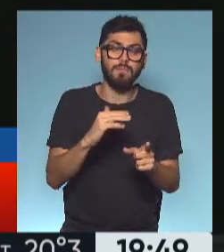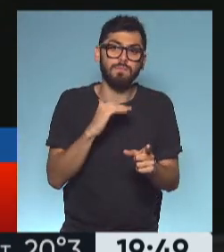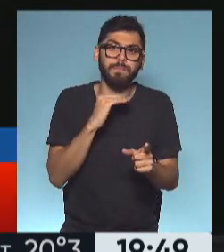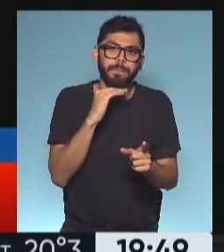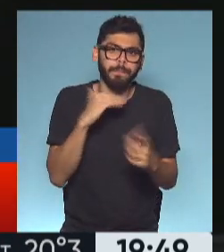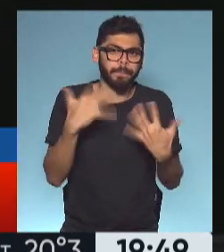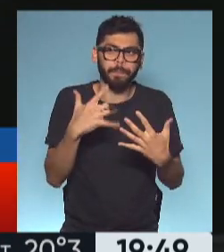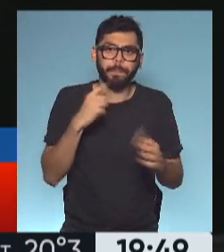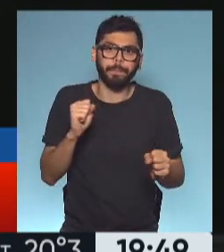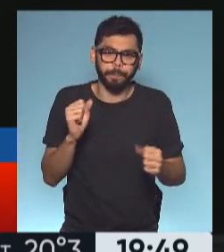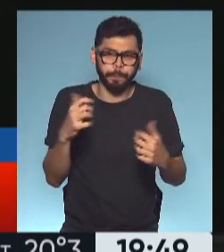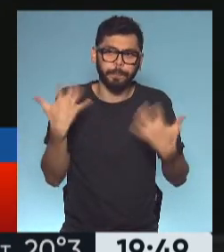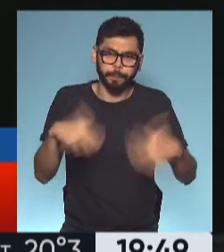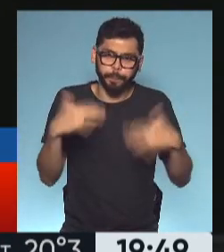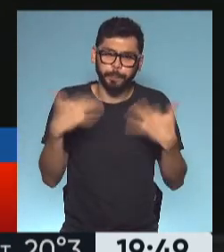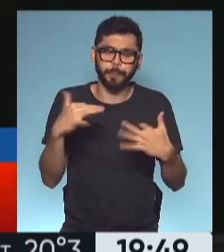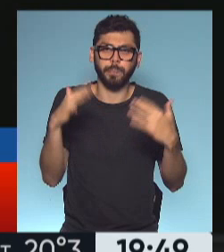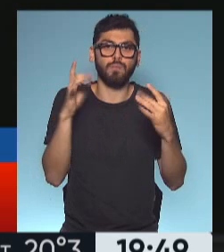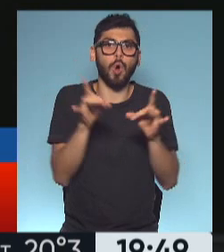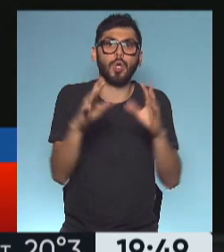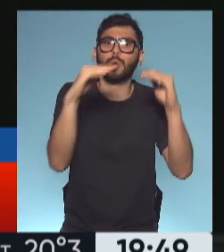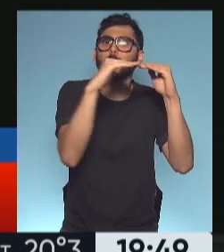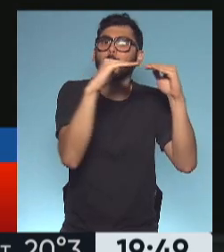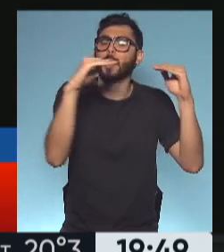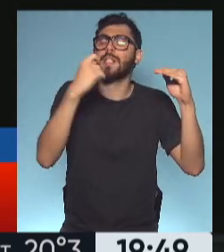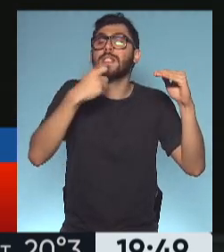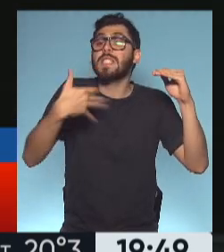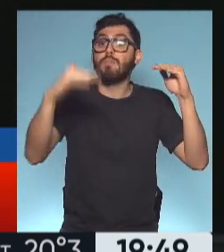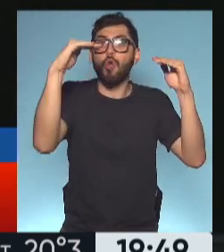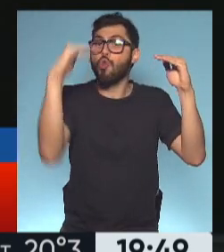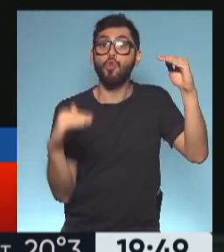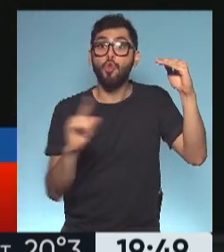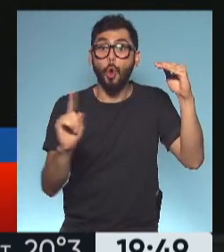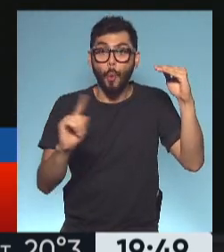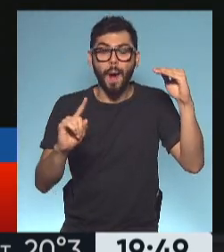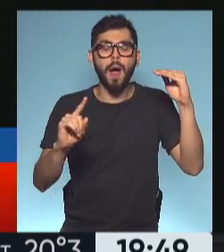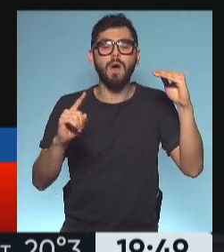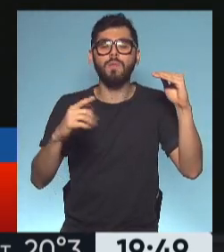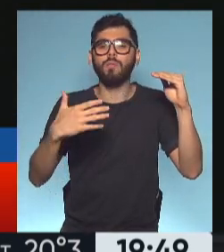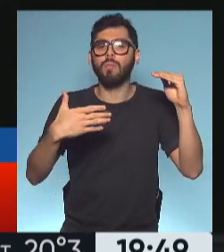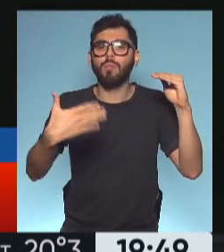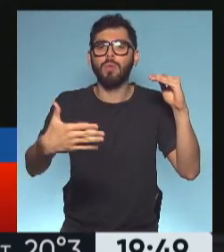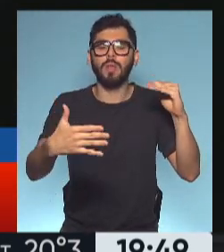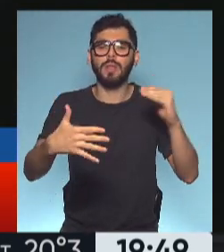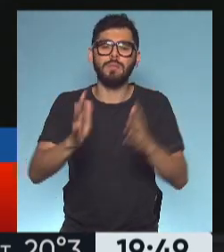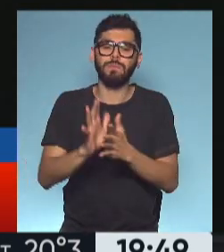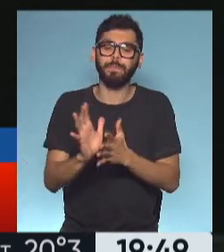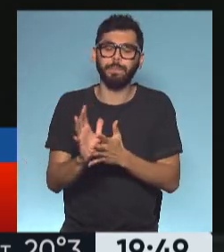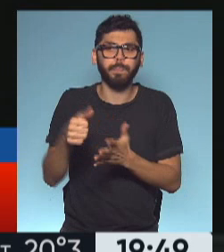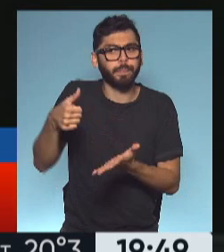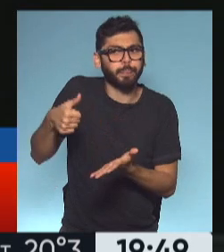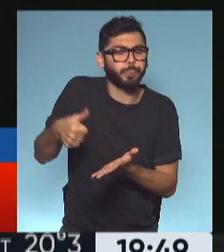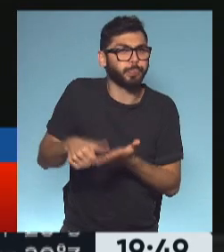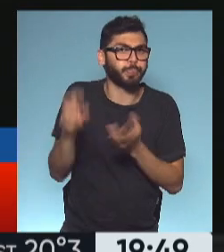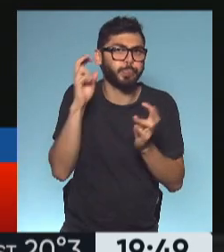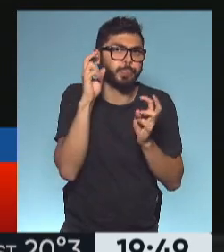completo estrés, esta meseta alta no baja, ¿cuándo cree usted que sería el momento por ahí de apretar el botón rojo, al menos